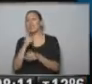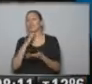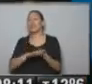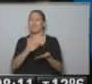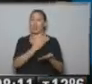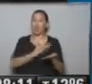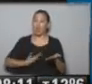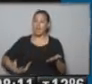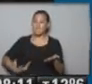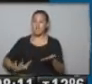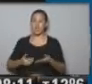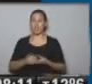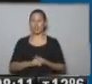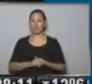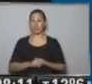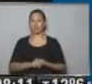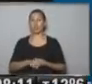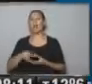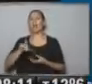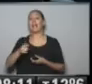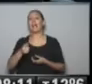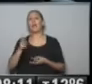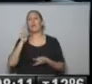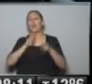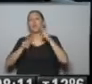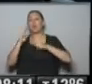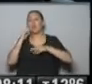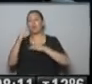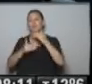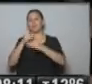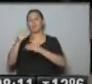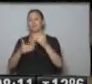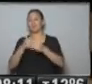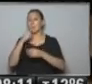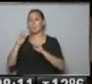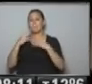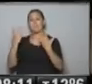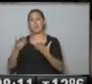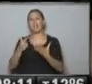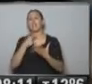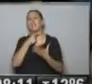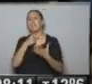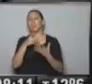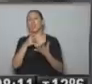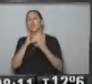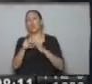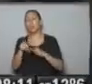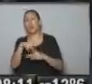gobierno. Un canal que busca superarse, que quiere abrir a otros puntos de